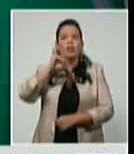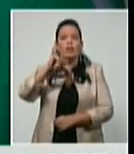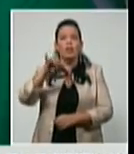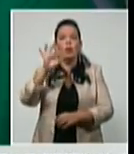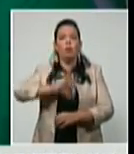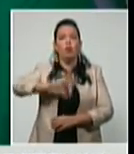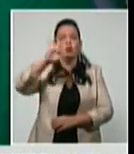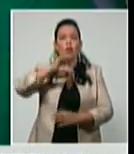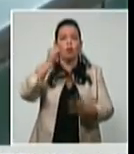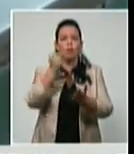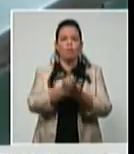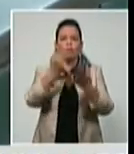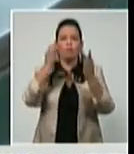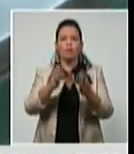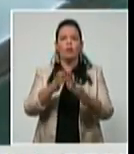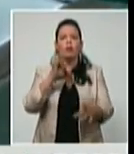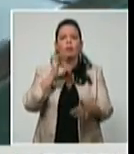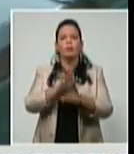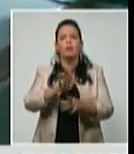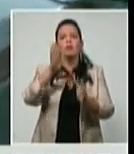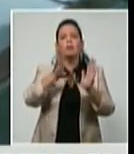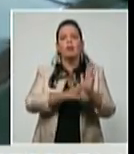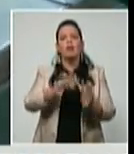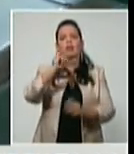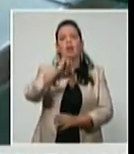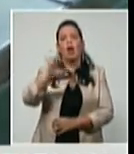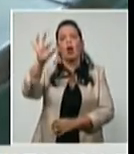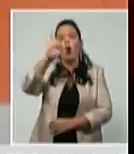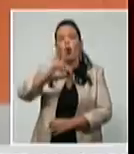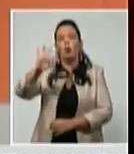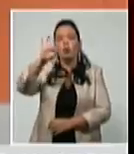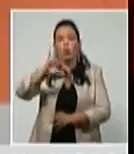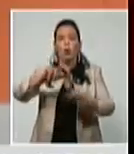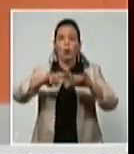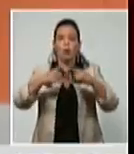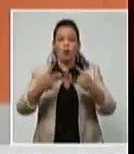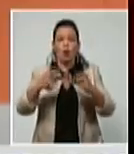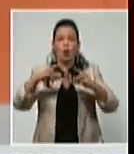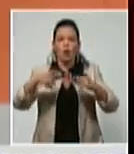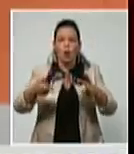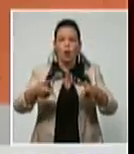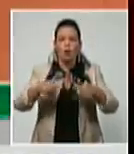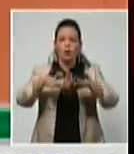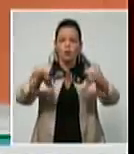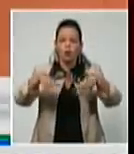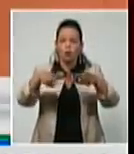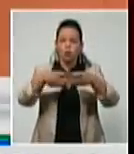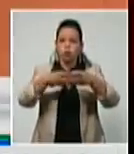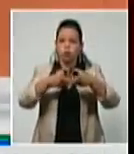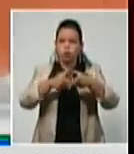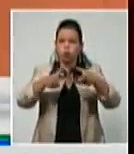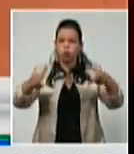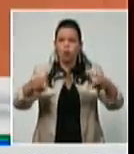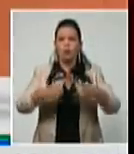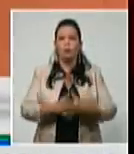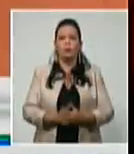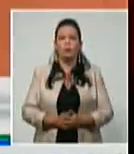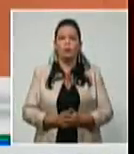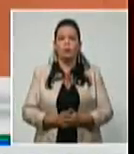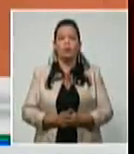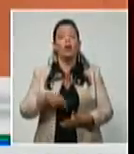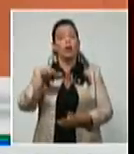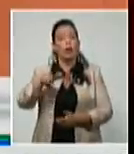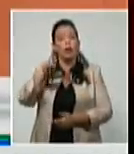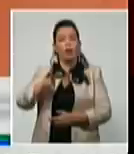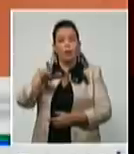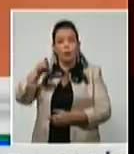6 de octubre, tras el rebrote del nuevo coronavirus. Estos casos han estado en sus instituciones hospitalarias,